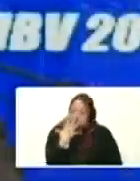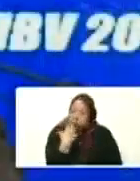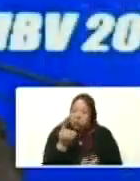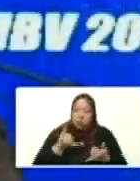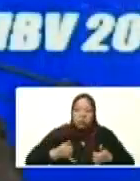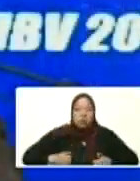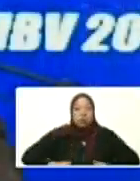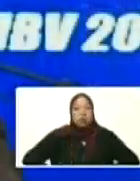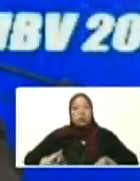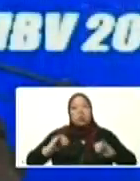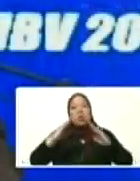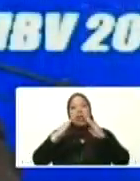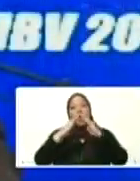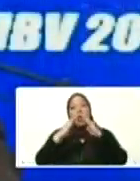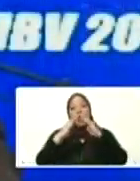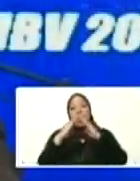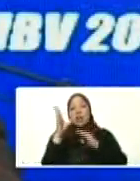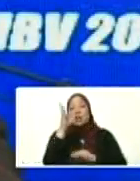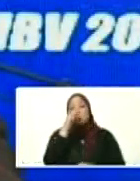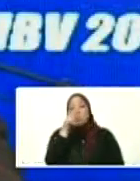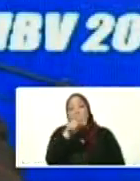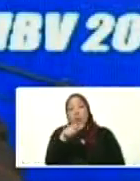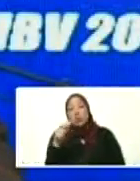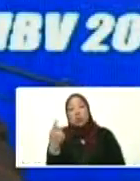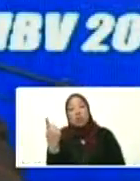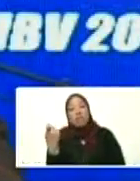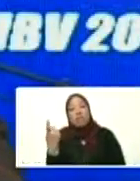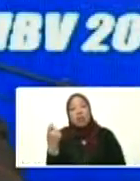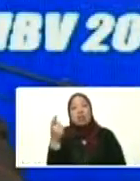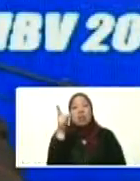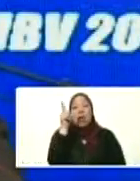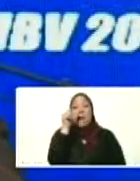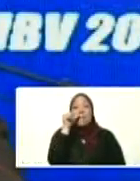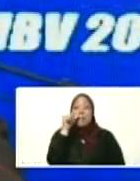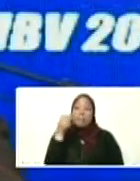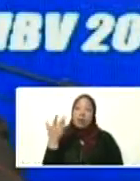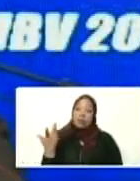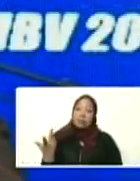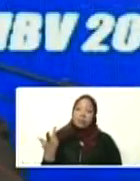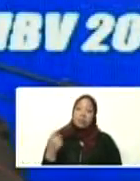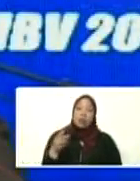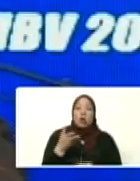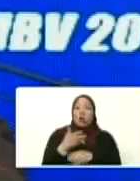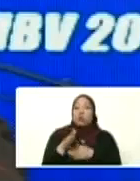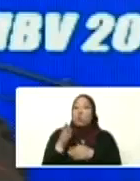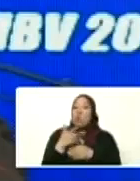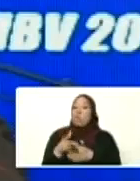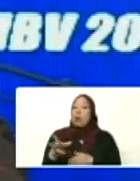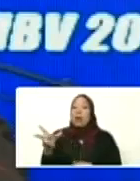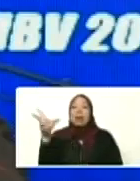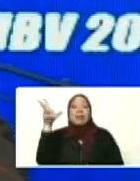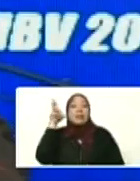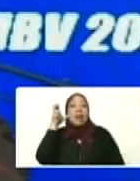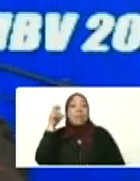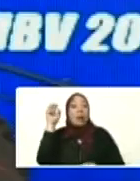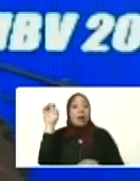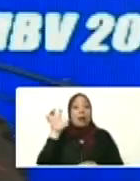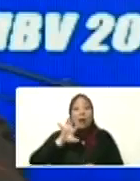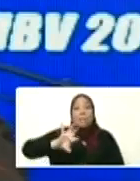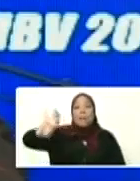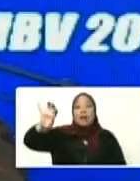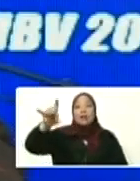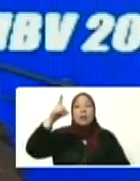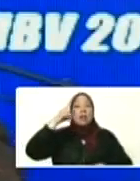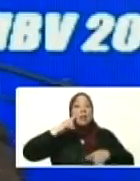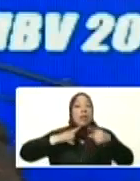hogar vacío por nuestra ausencia. Pero no importa, porque cuando el clarín de la patria llama, hasta el llanto